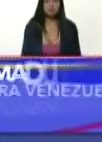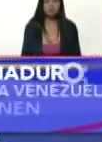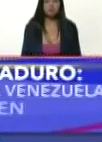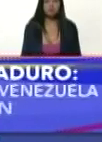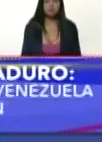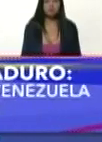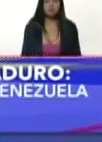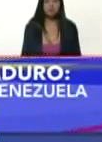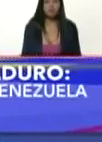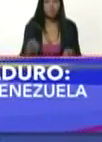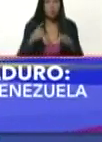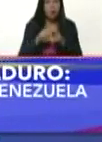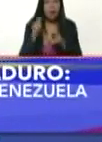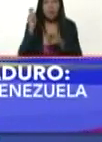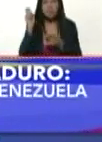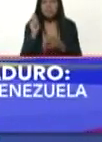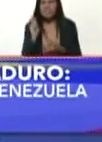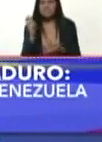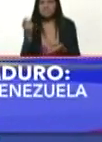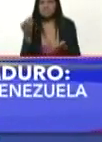una tesis